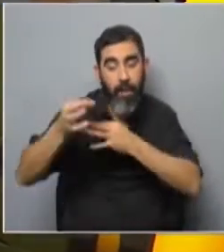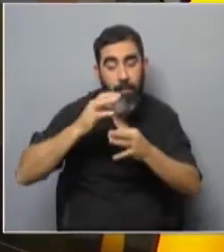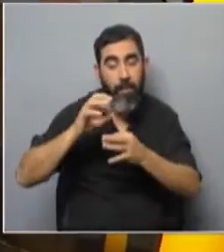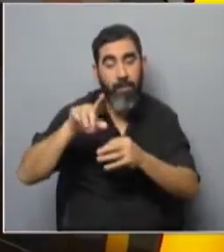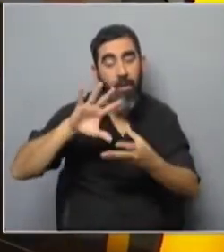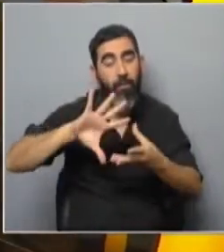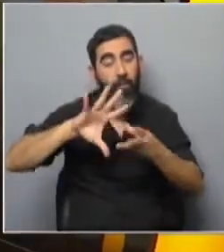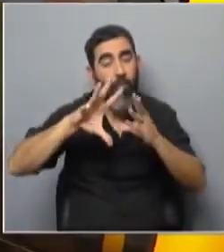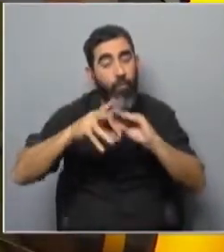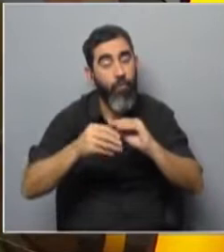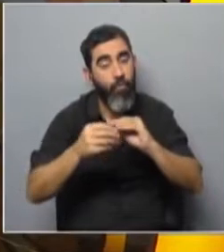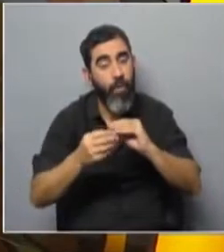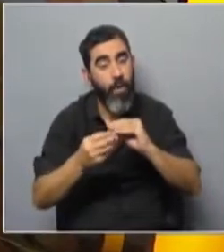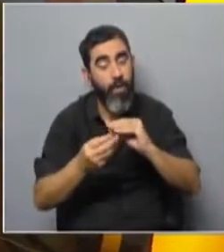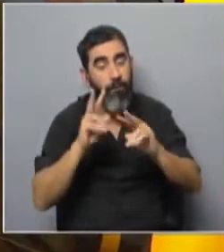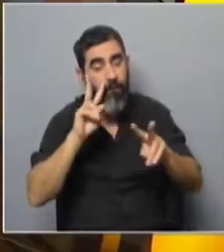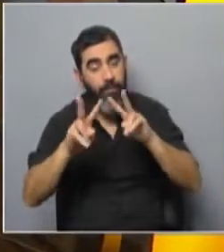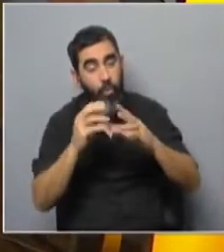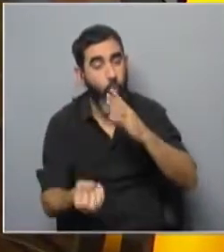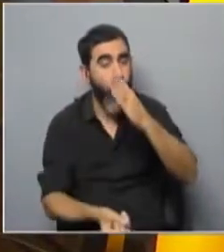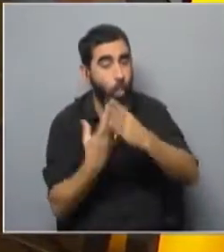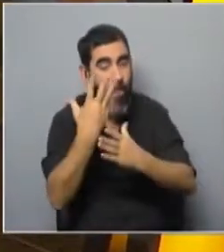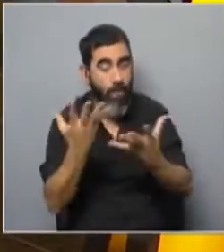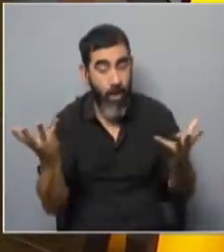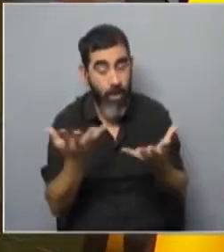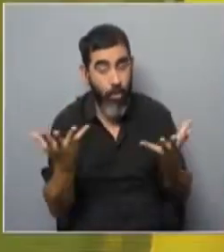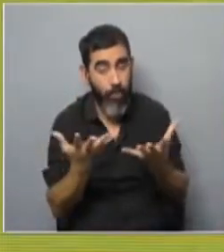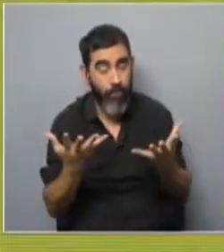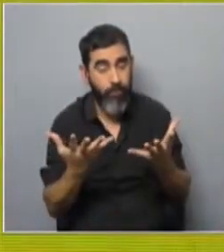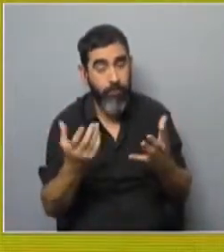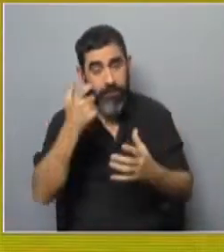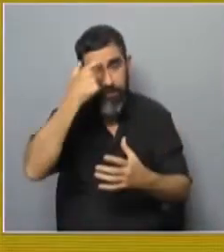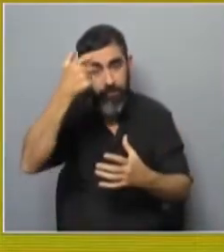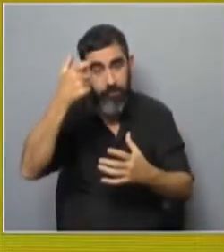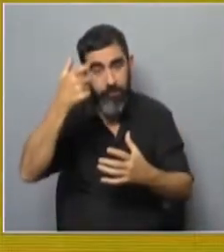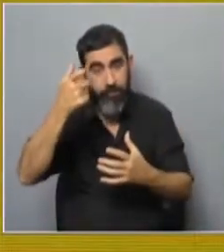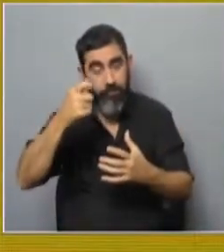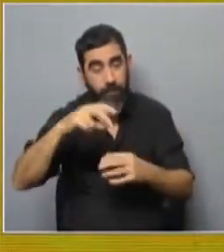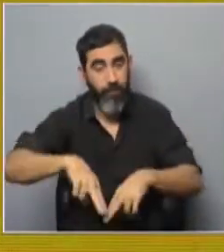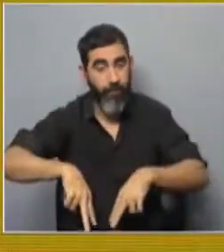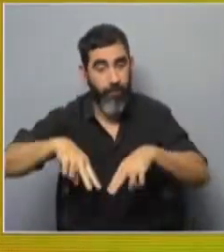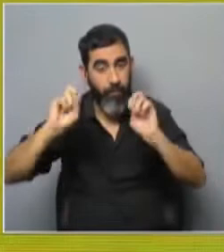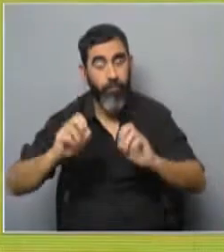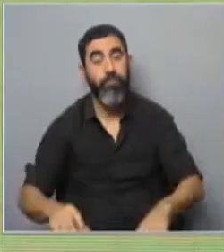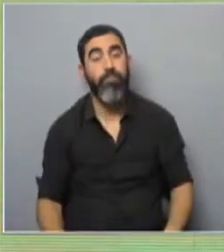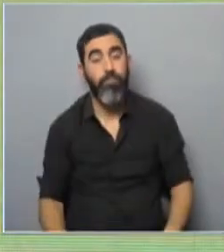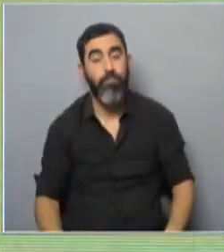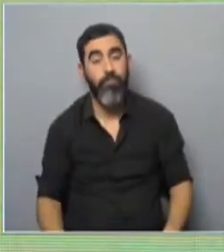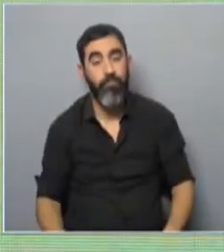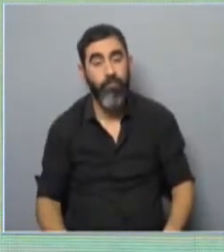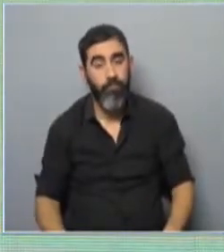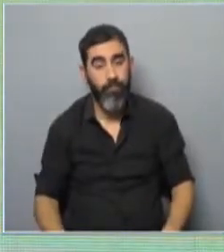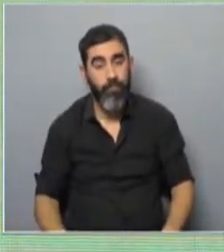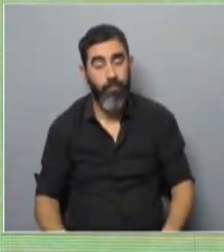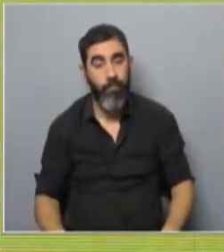nueva visión, que es relativamente nueva a nivel científico, de investigación científica en estos aspectos. Lo vemos